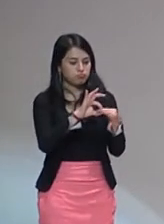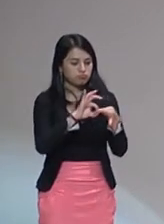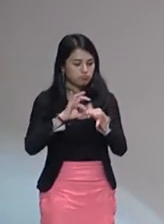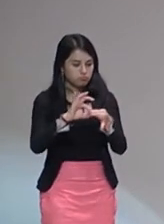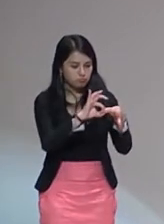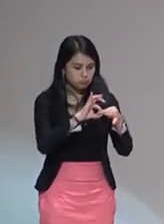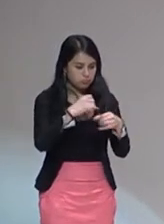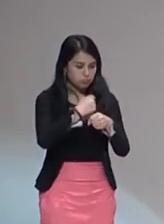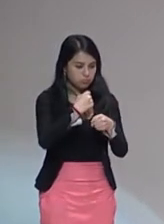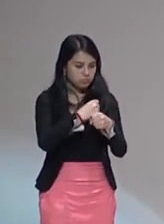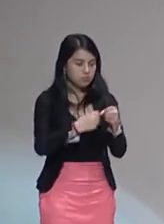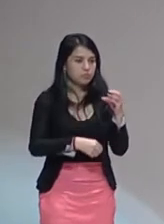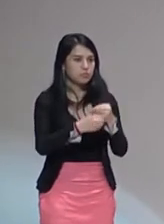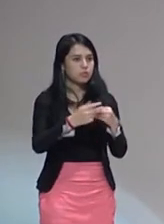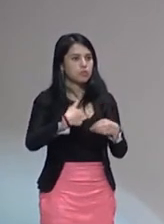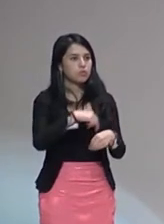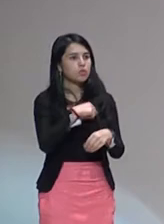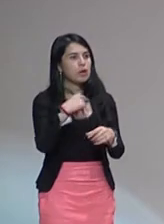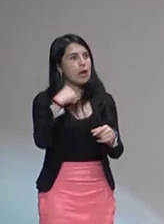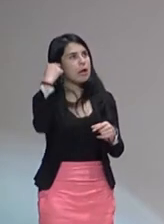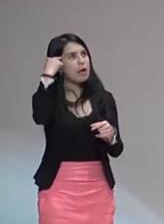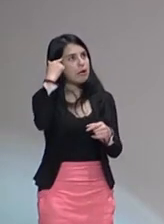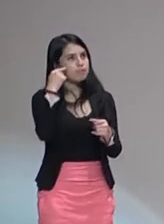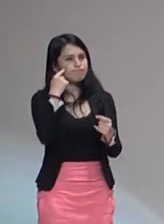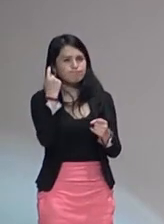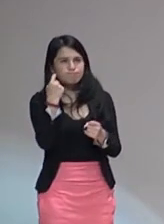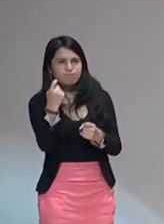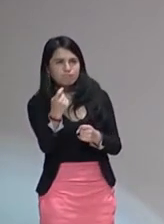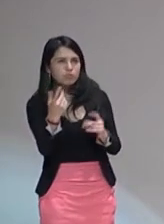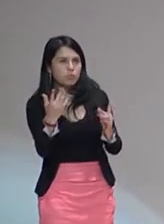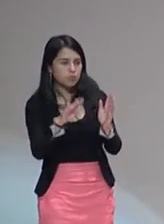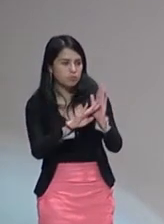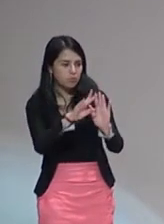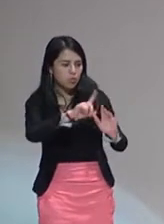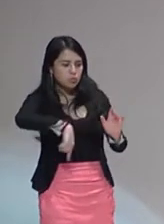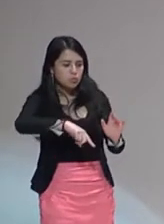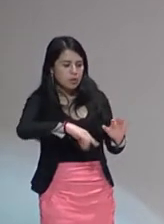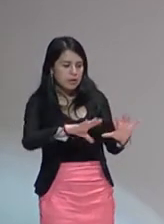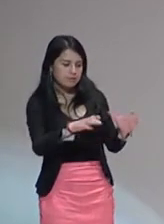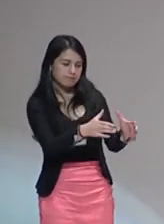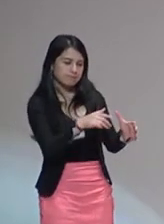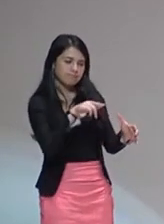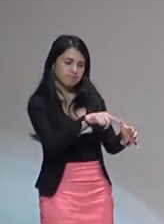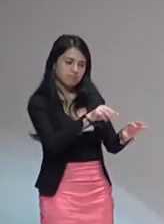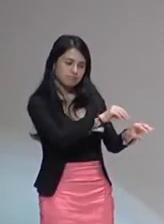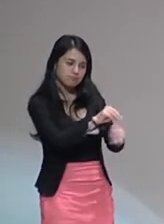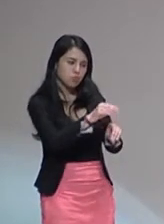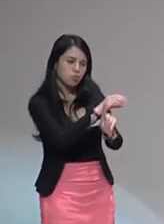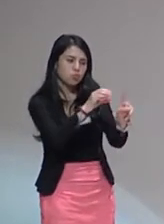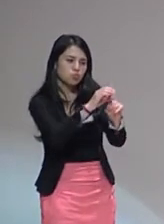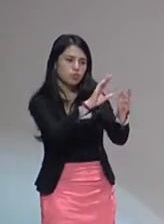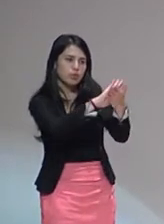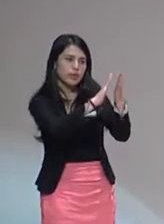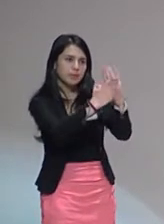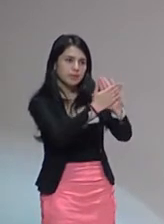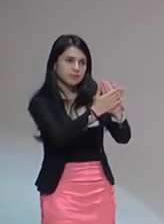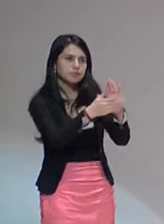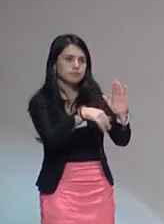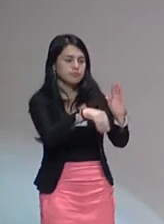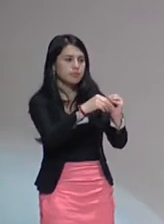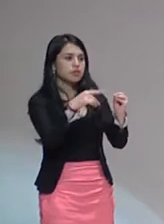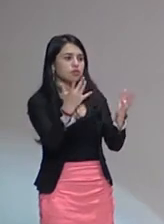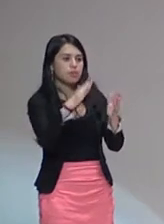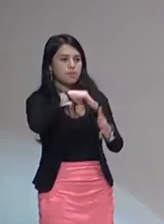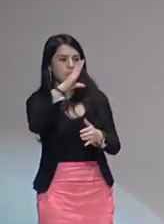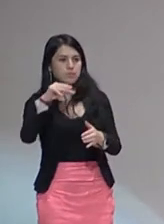y que estamos buscando desarrollar una escuela con una cultura de paz en los Montes de